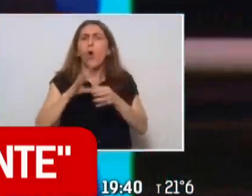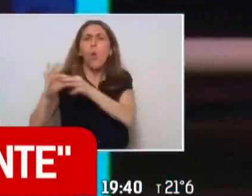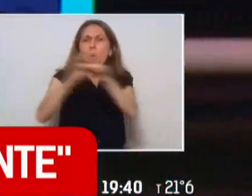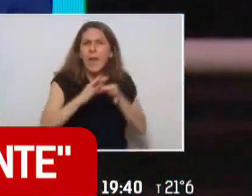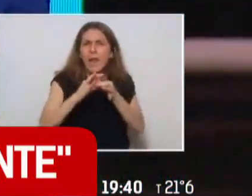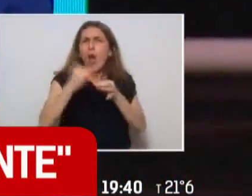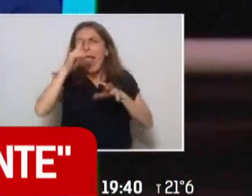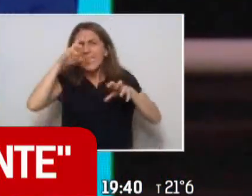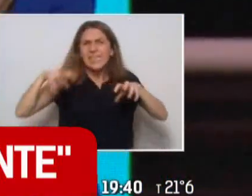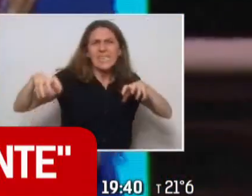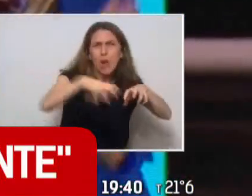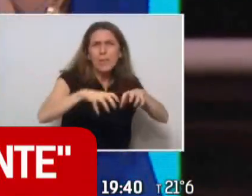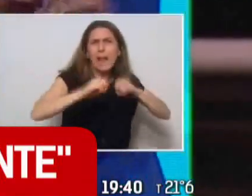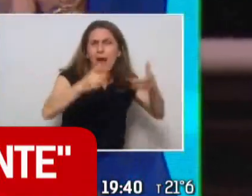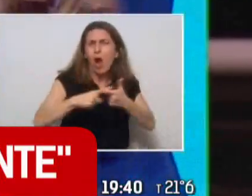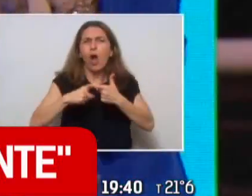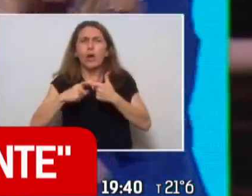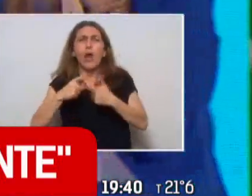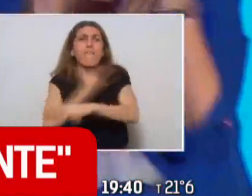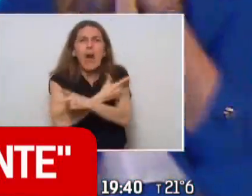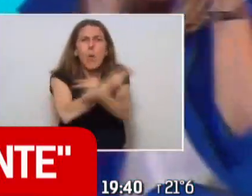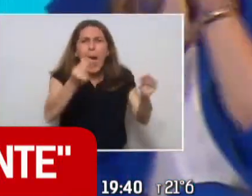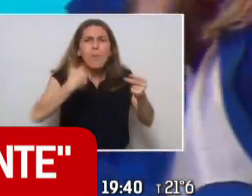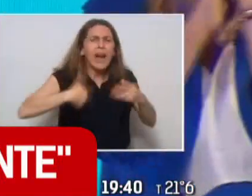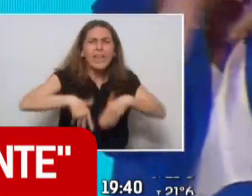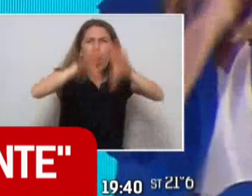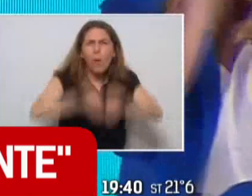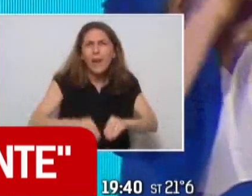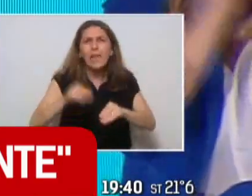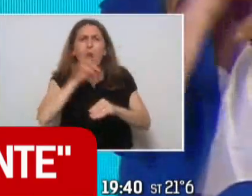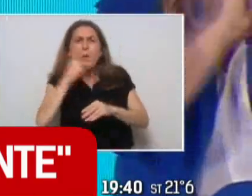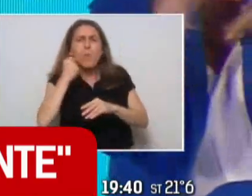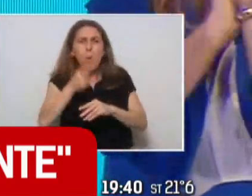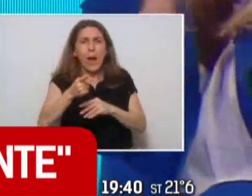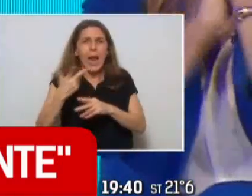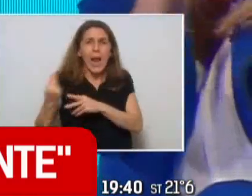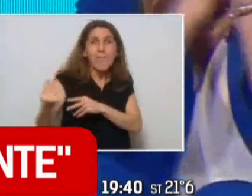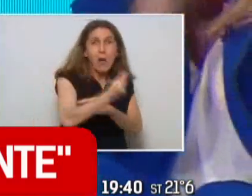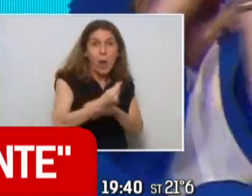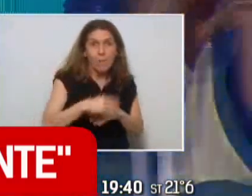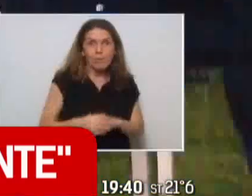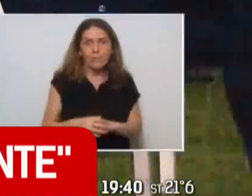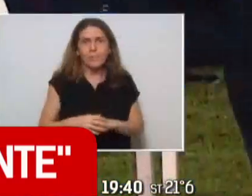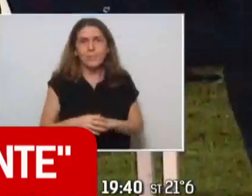gente, en unidad estamos vacunando a todos los argentinos y a todas las argentinas.